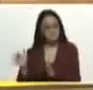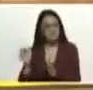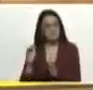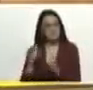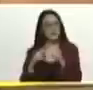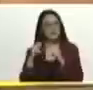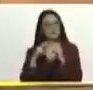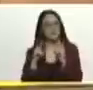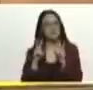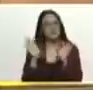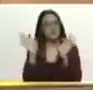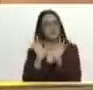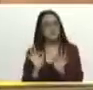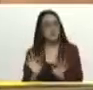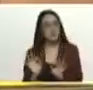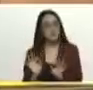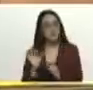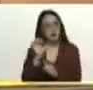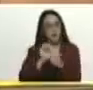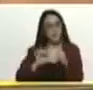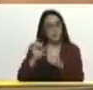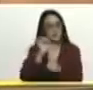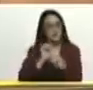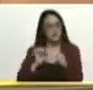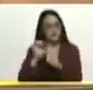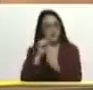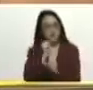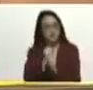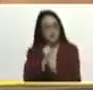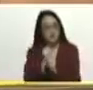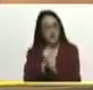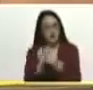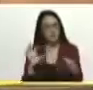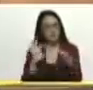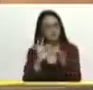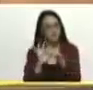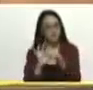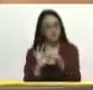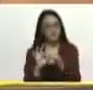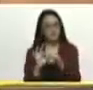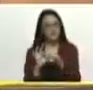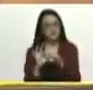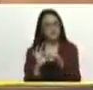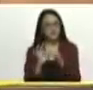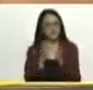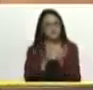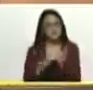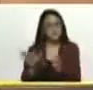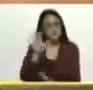de un nuevo mapa de cooperación, de trabajo conjunto, que abarque